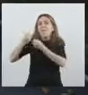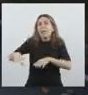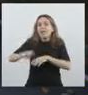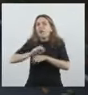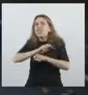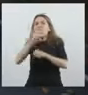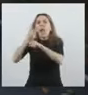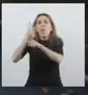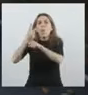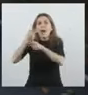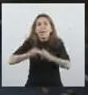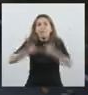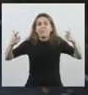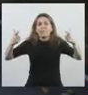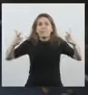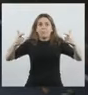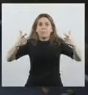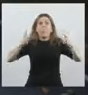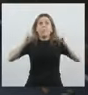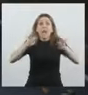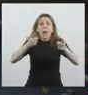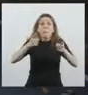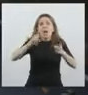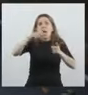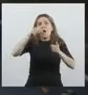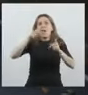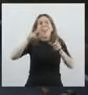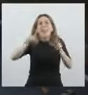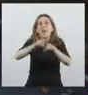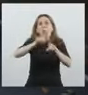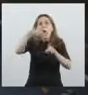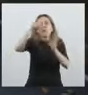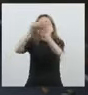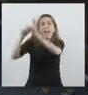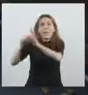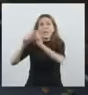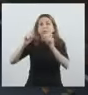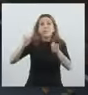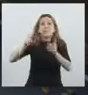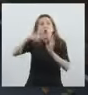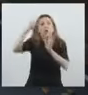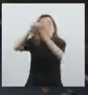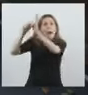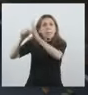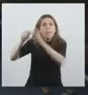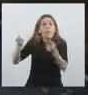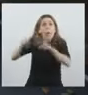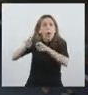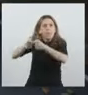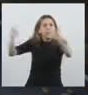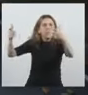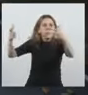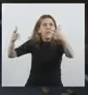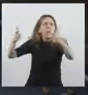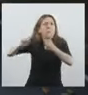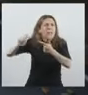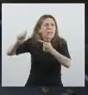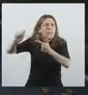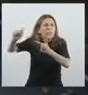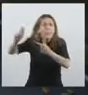en países de nuestra región, la segunda ola duró varios meses. Por eso les hablé hace 2 semanas